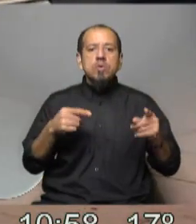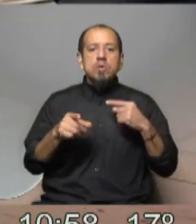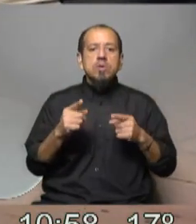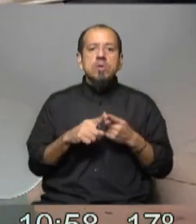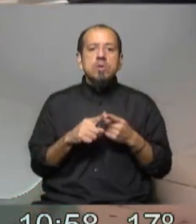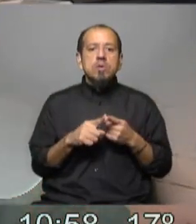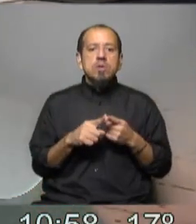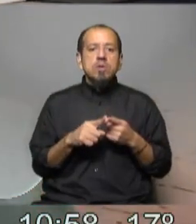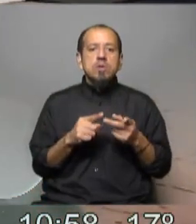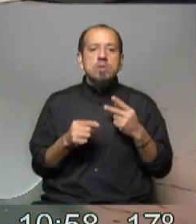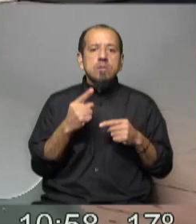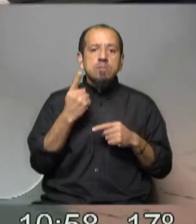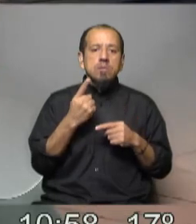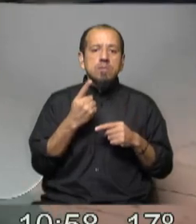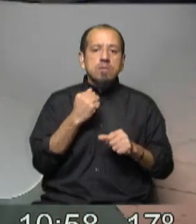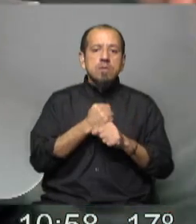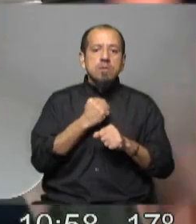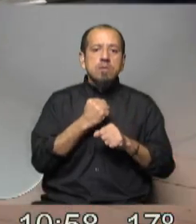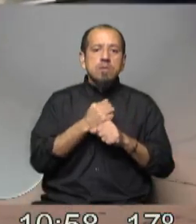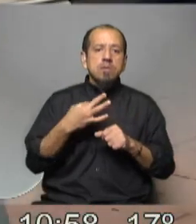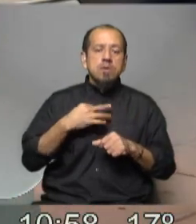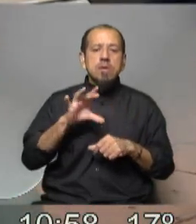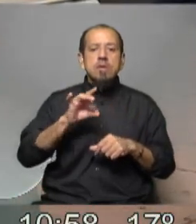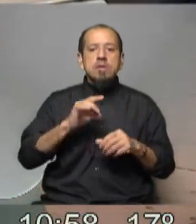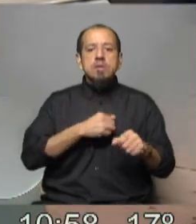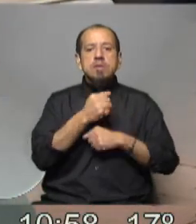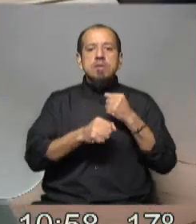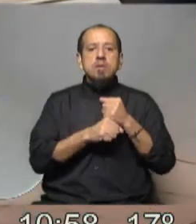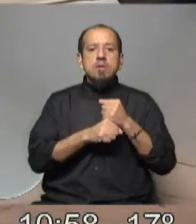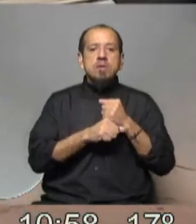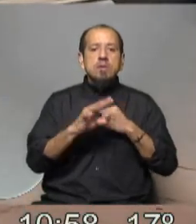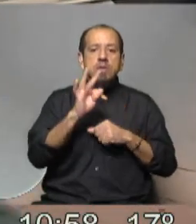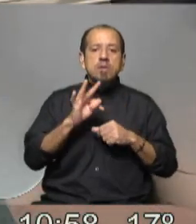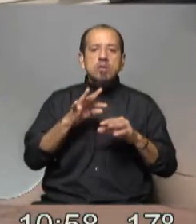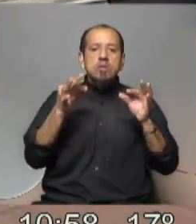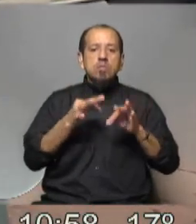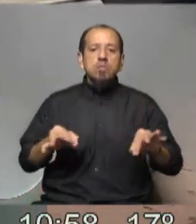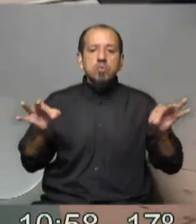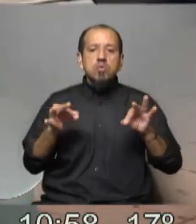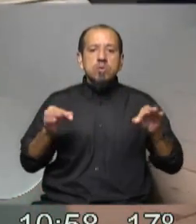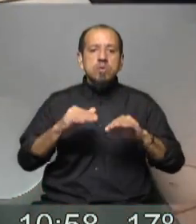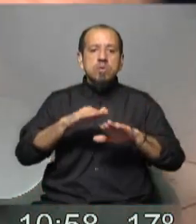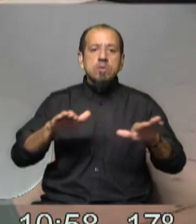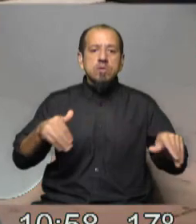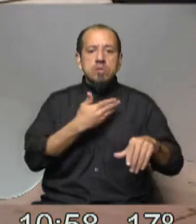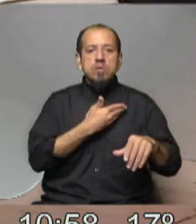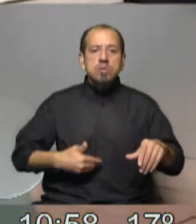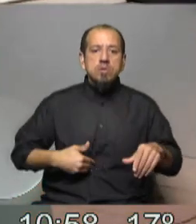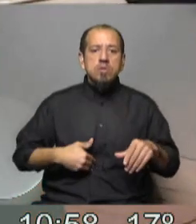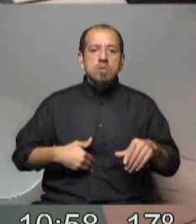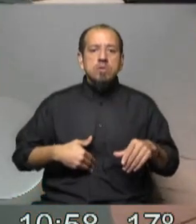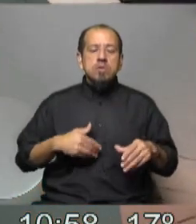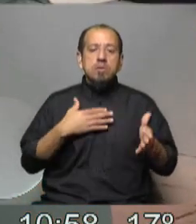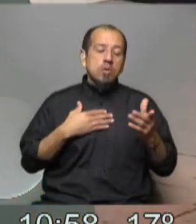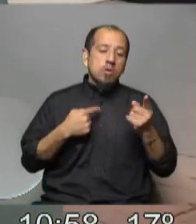música. Y mi primer trabajo en la vida, tenía 15 años yo, fue en talleres de música con chiquilines, con maestros, con bailarines. Y bueno,